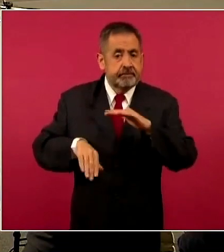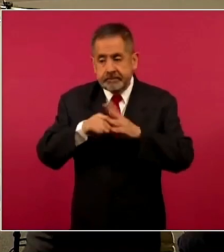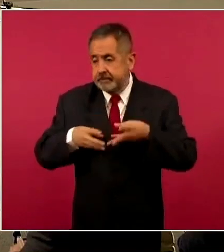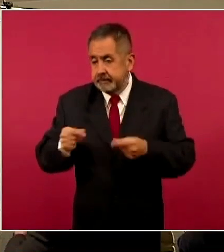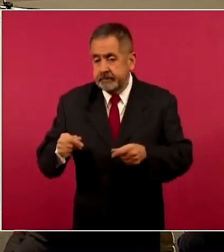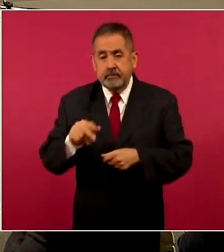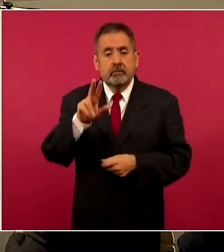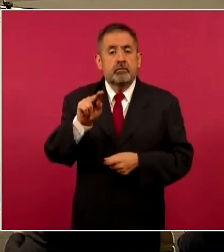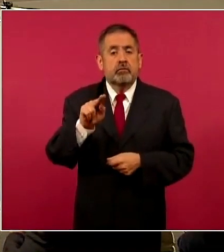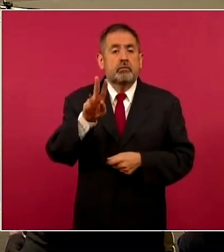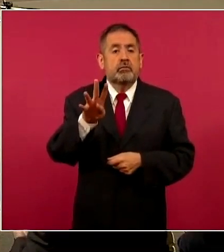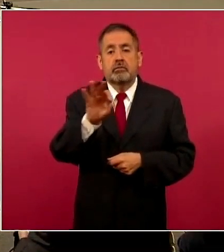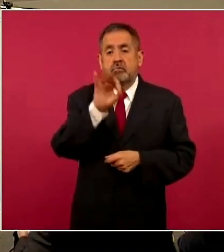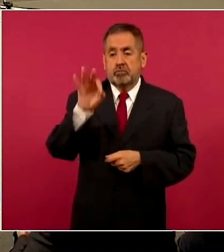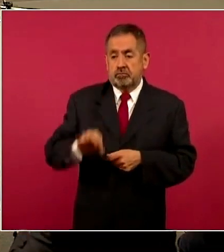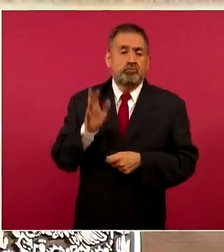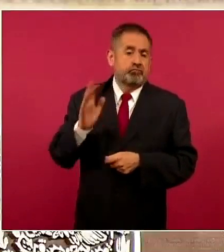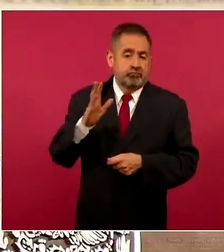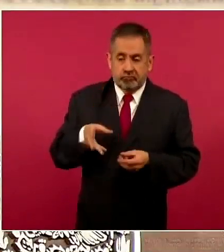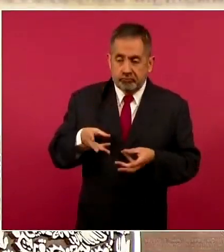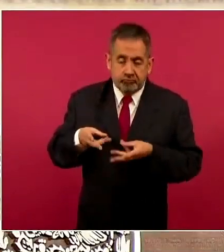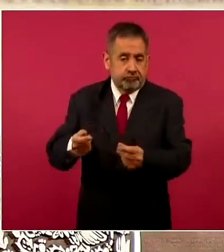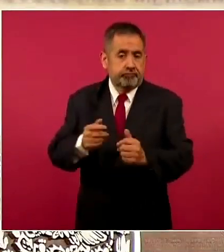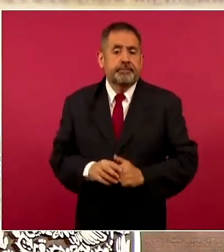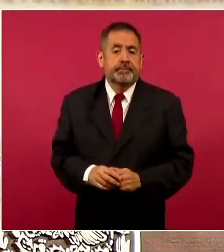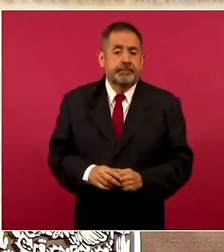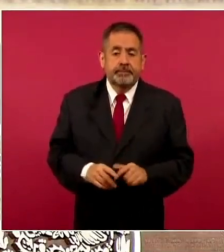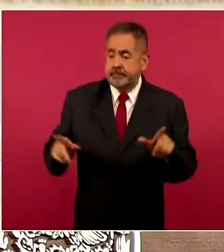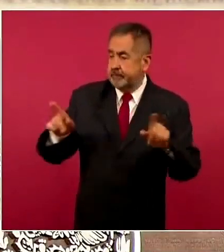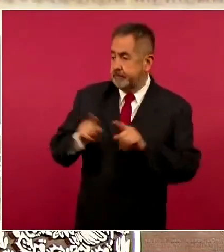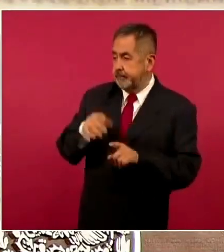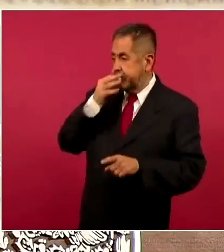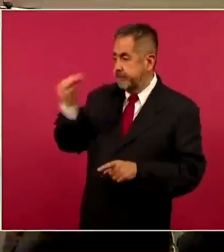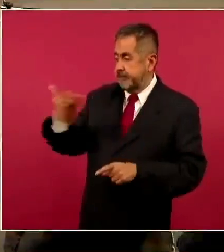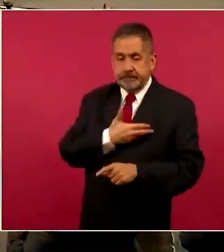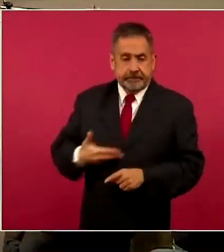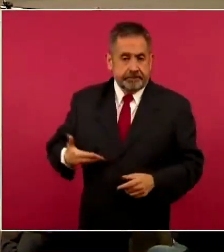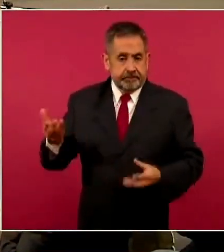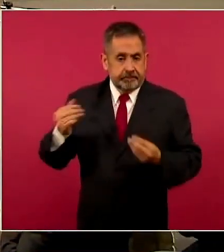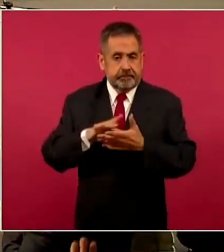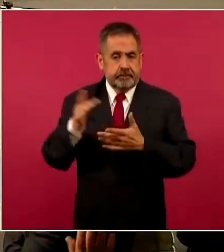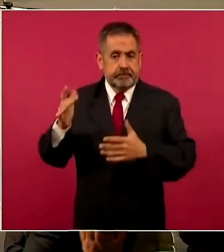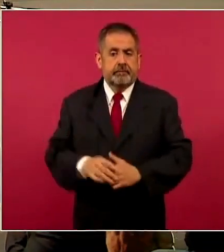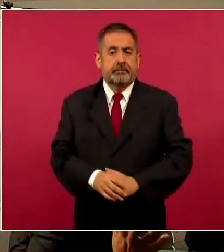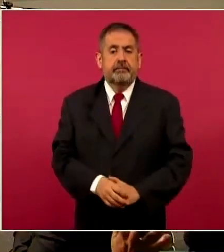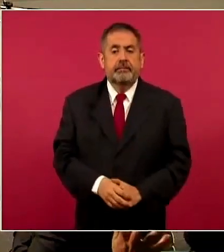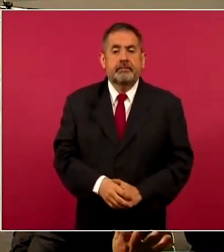84% de abasto de medicamentos. Es cuanto por mi parte, señor presidente. Muchas gracias.